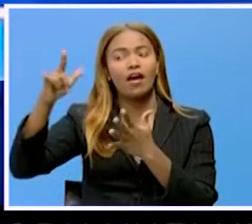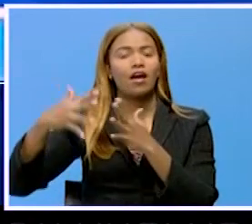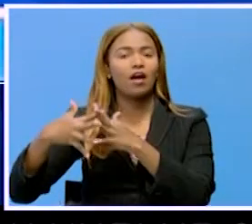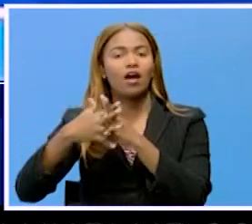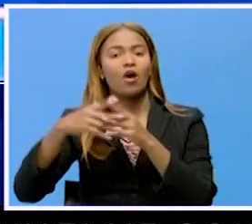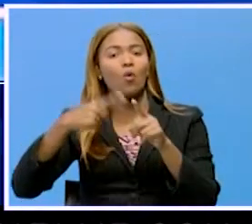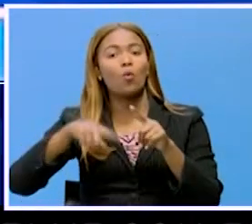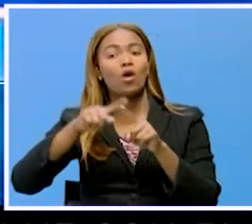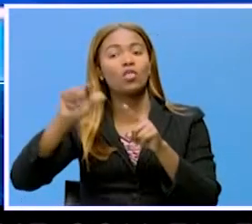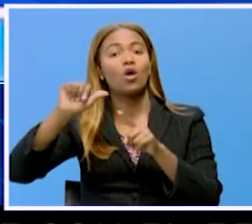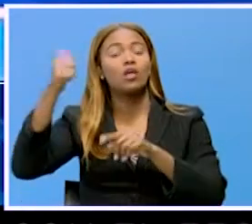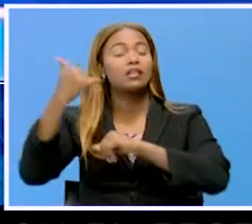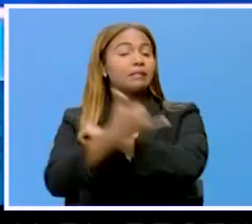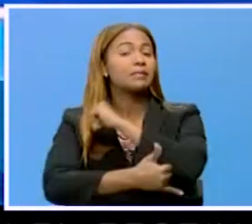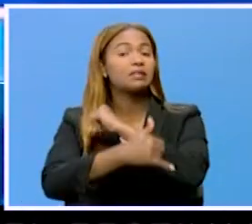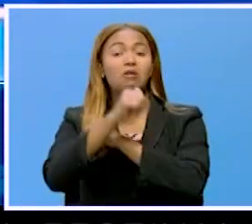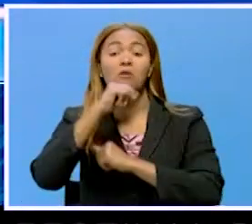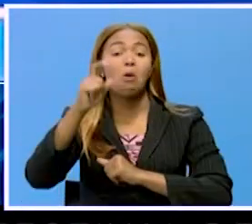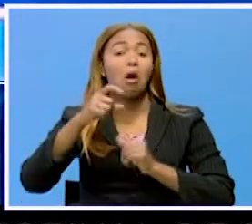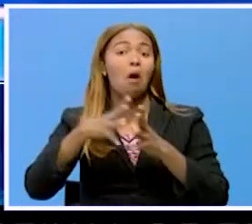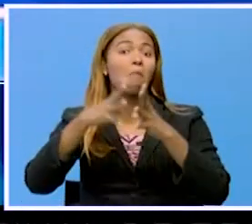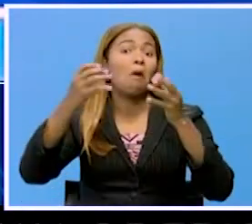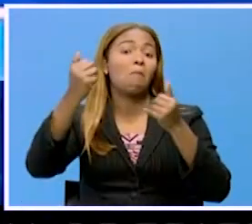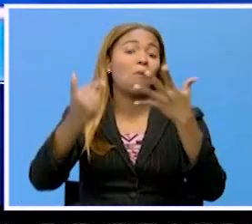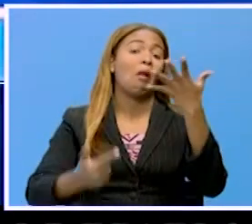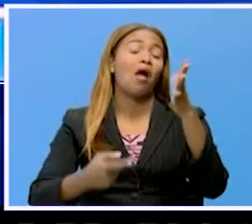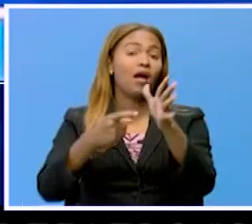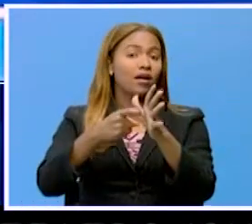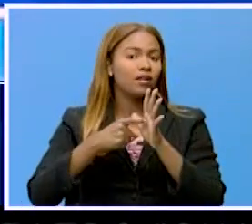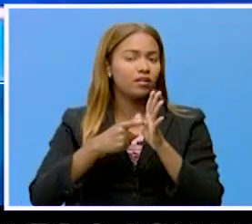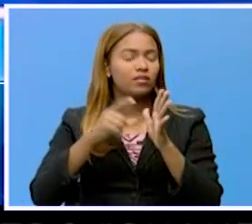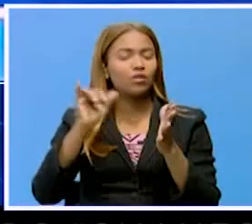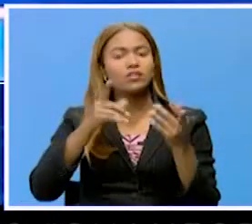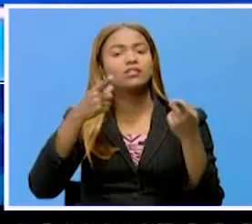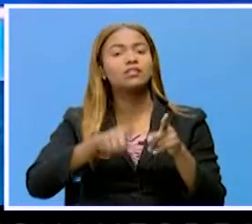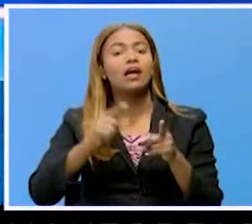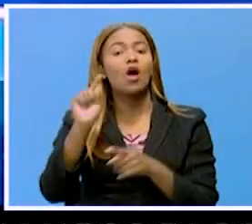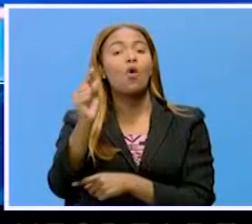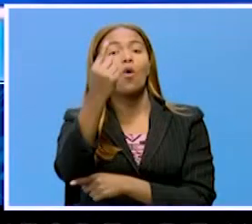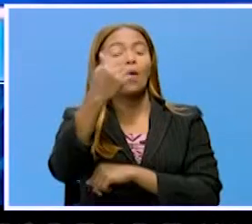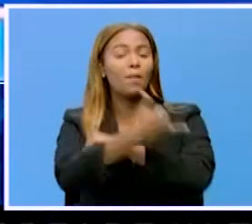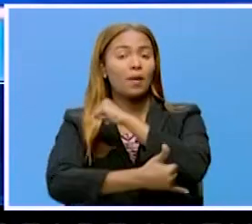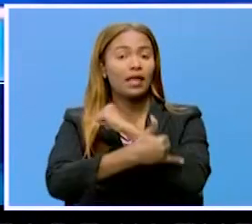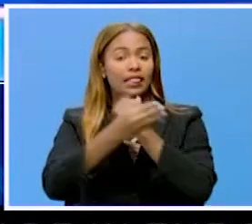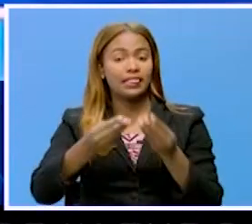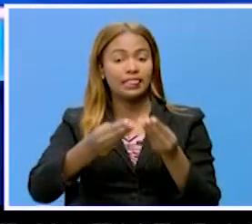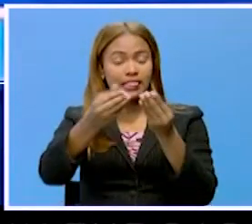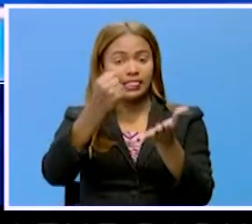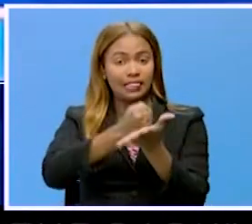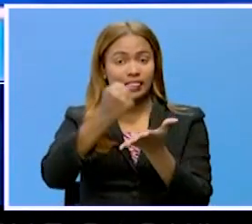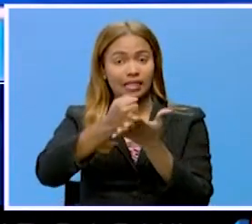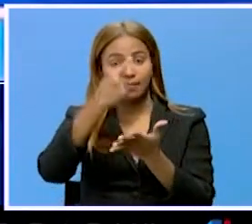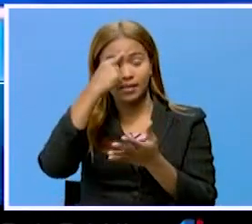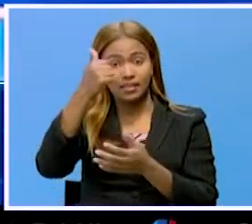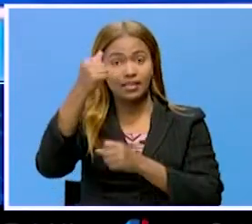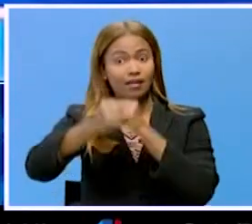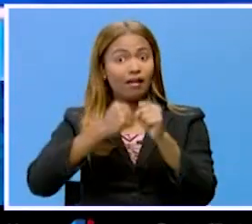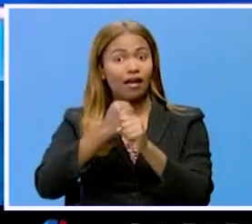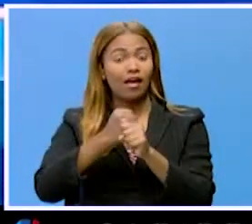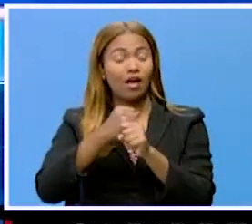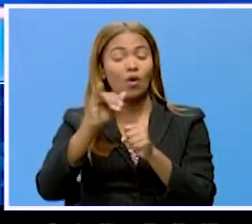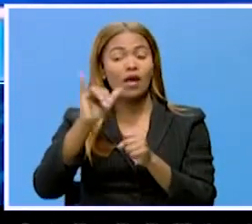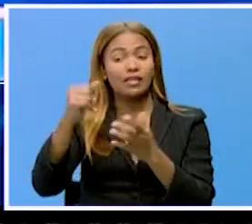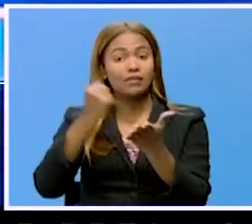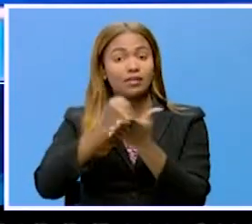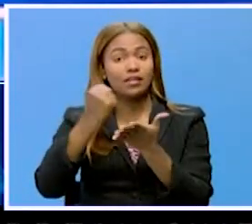Unidos cuando hay otros países que no requieren de tantas cosas. Y lo que ocurre es que el único país que te otorga un visado de 10 años y que